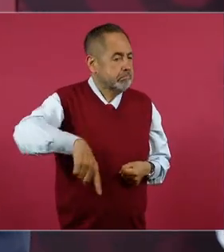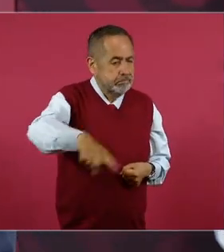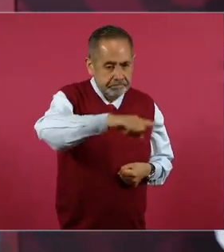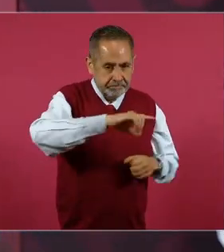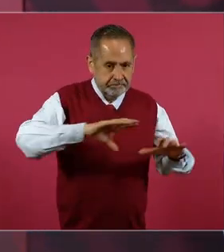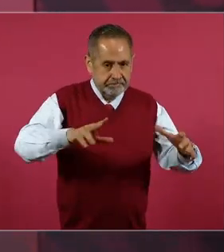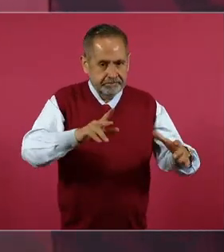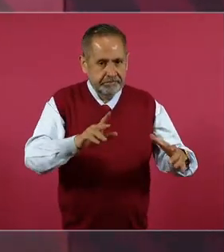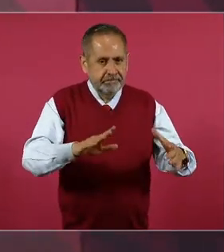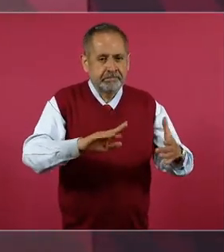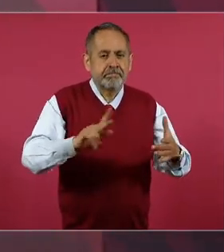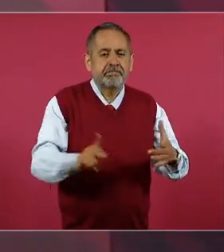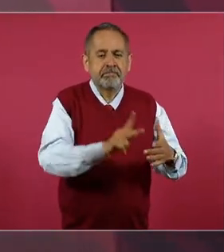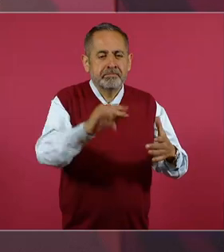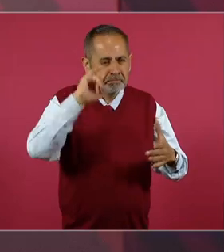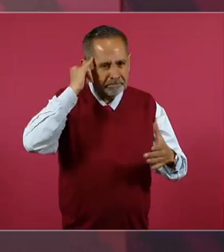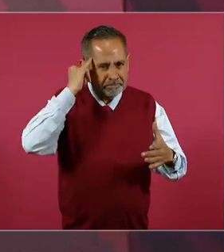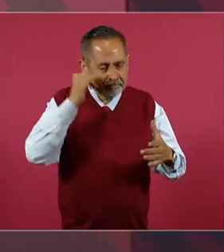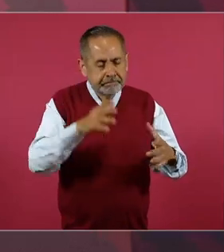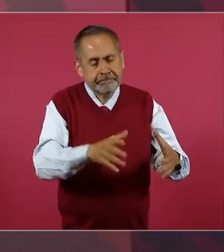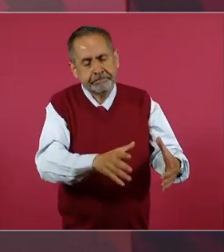siendo independiente,